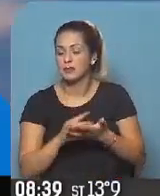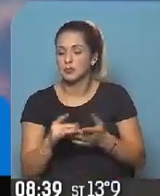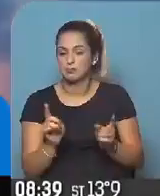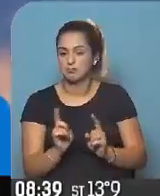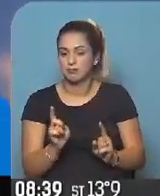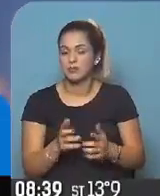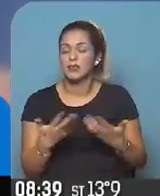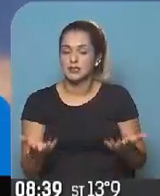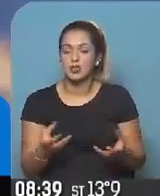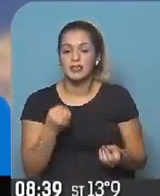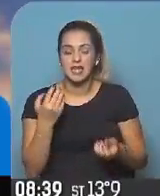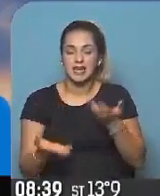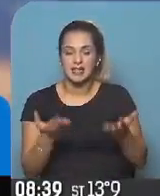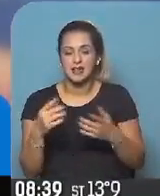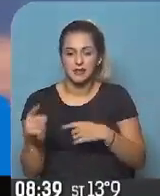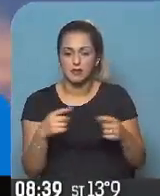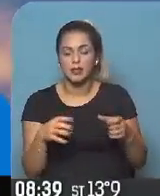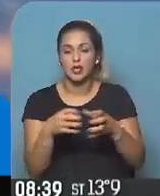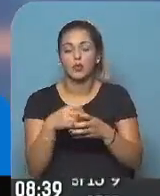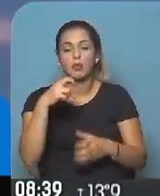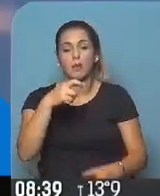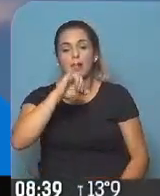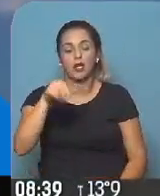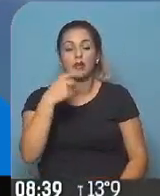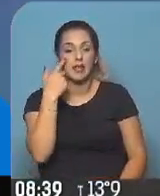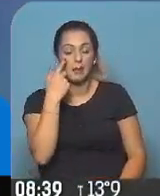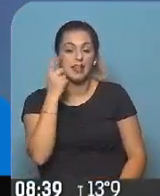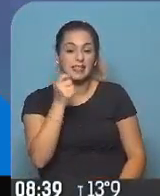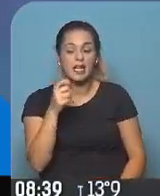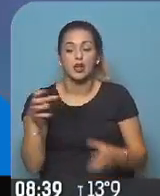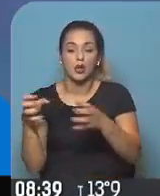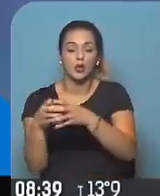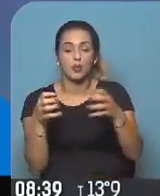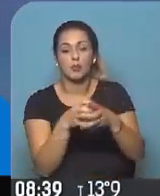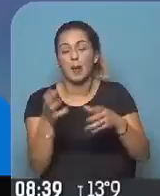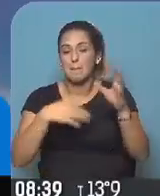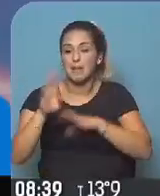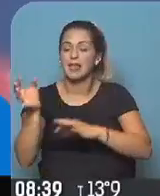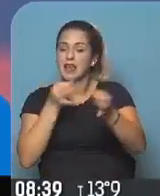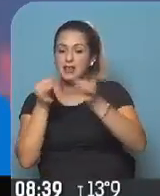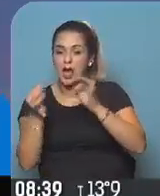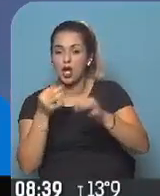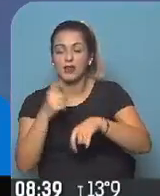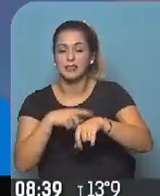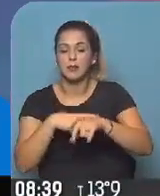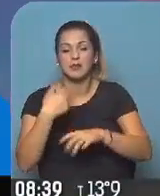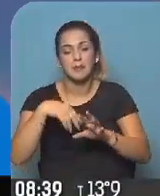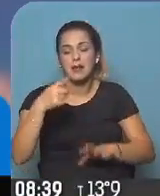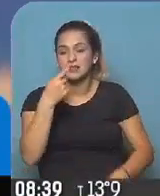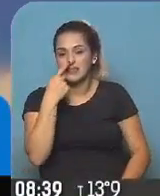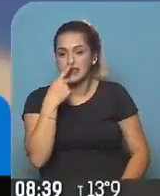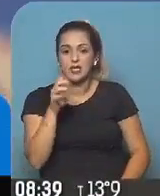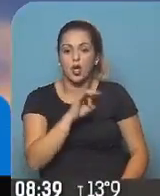están las diferentes vertientes del pj y se verá que el sector del pj está más dialoguista en este momento y cuál más